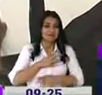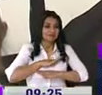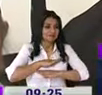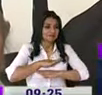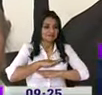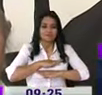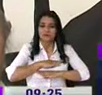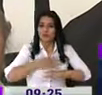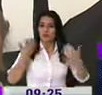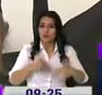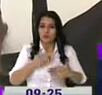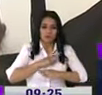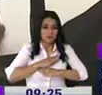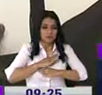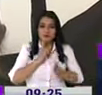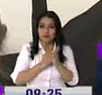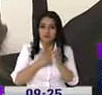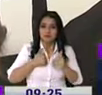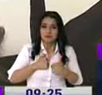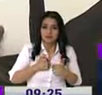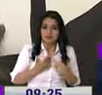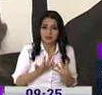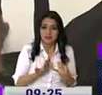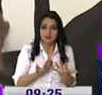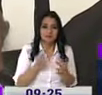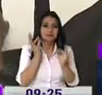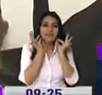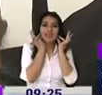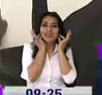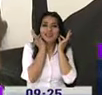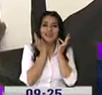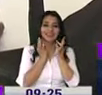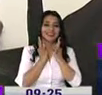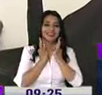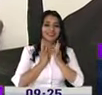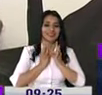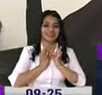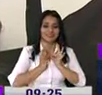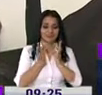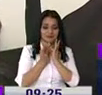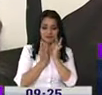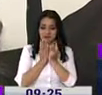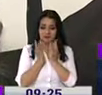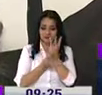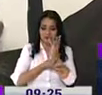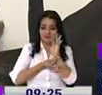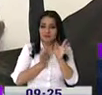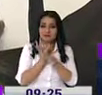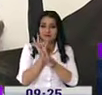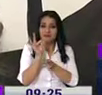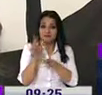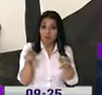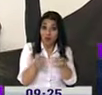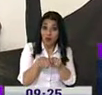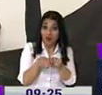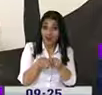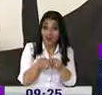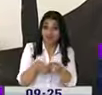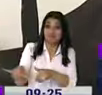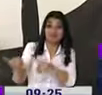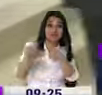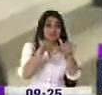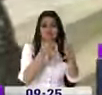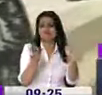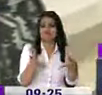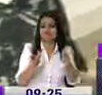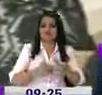satisfacción infinita de que mis aretes, mis bisuterías, no son igual en